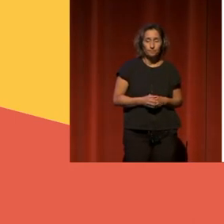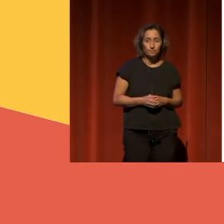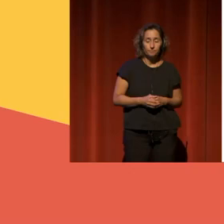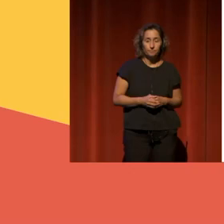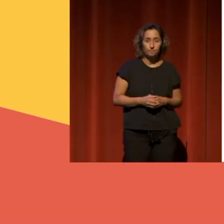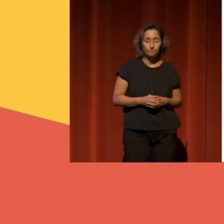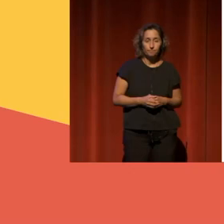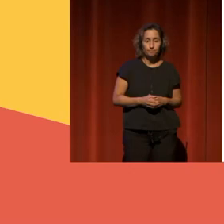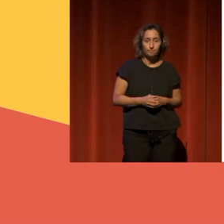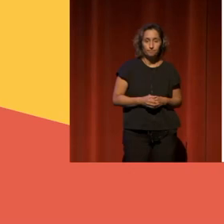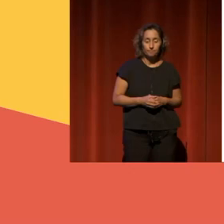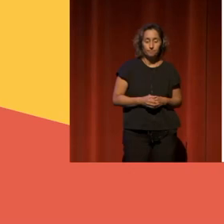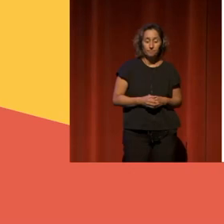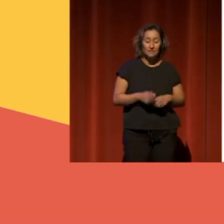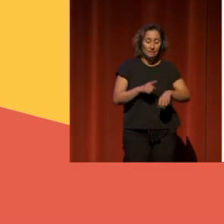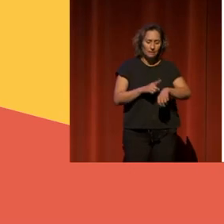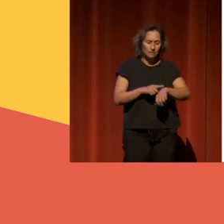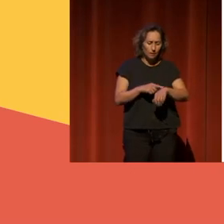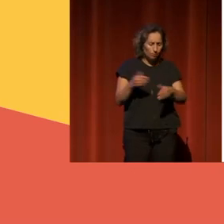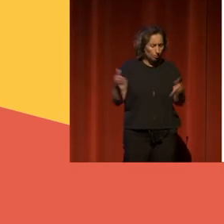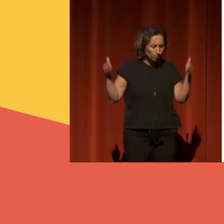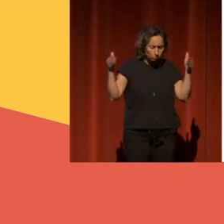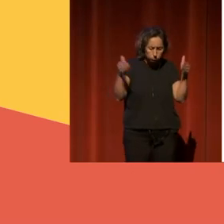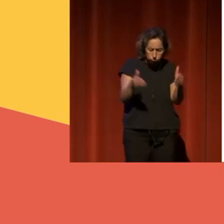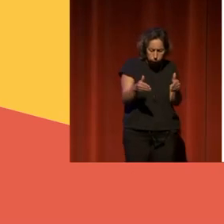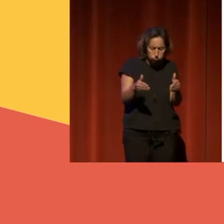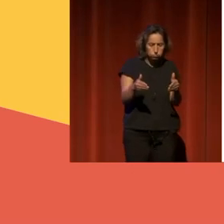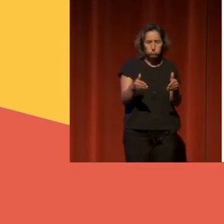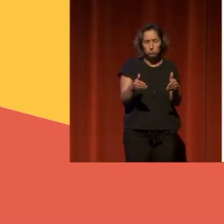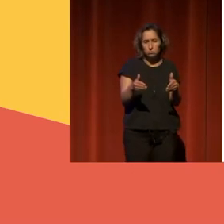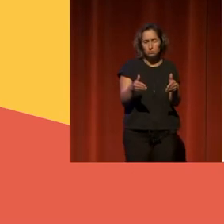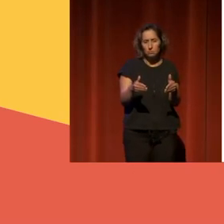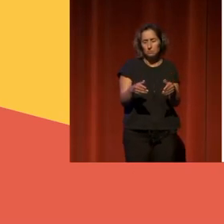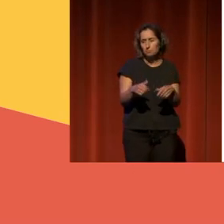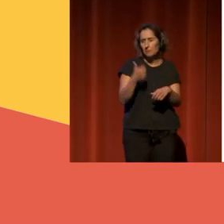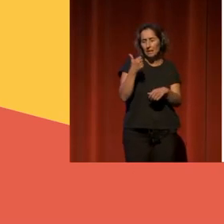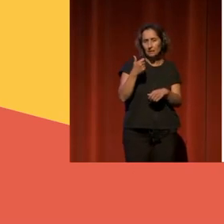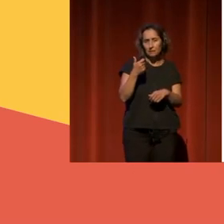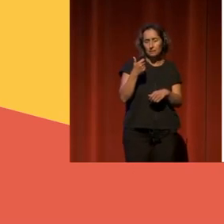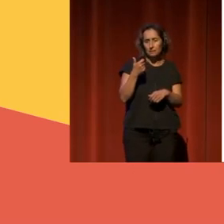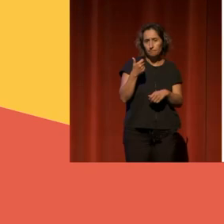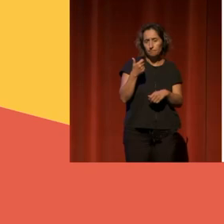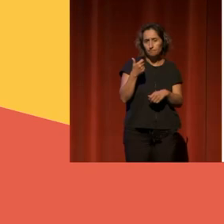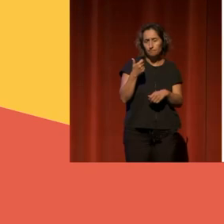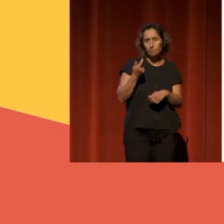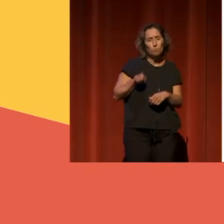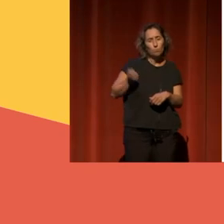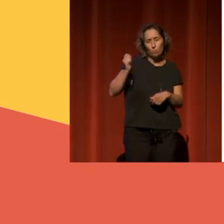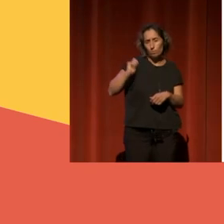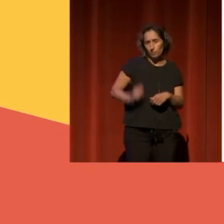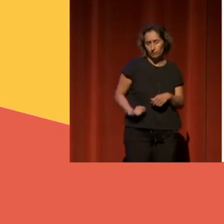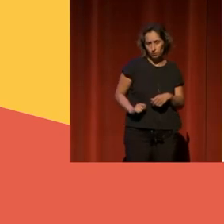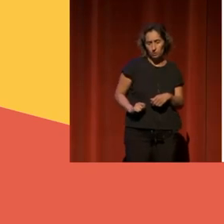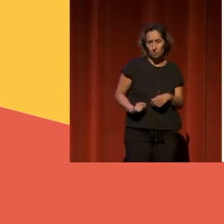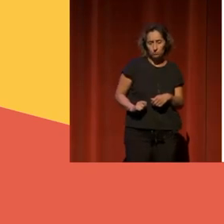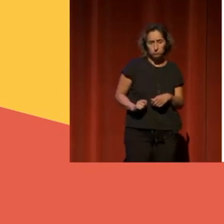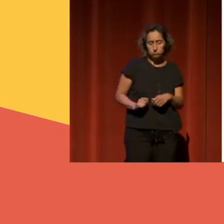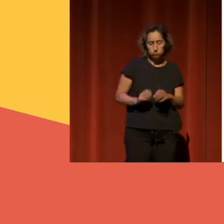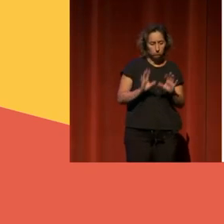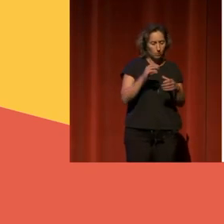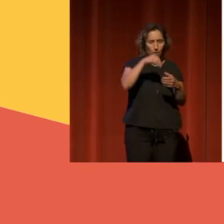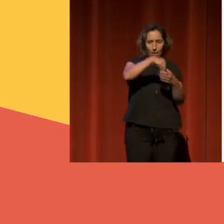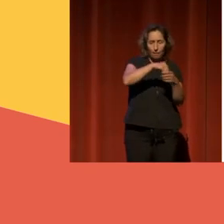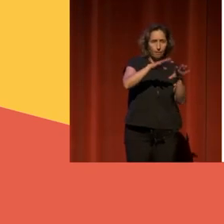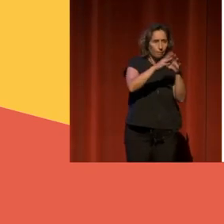En cuanto al tipo de dedicación, pues mayormente son profesionales del mundo de las bibliotecas, de manera